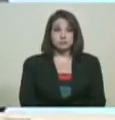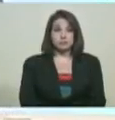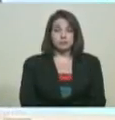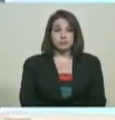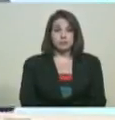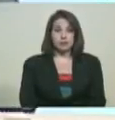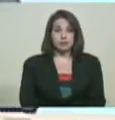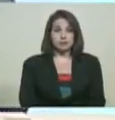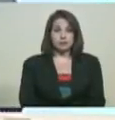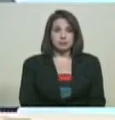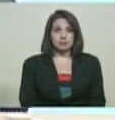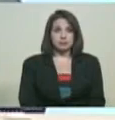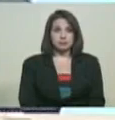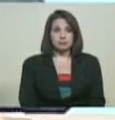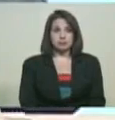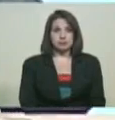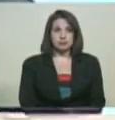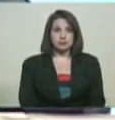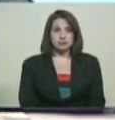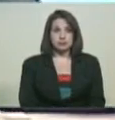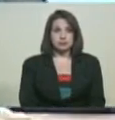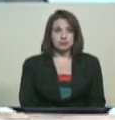pertinente valiosa